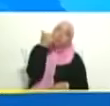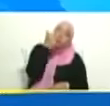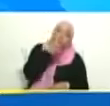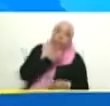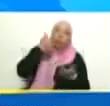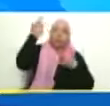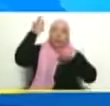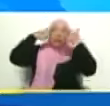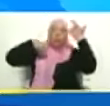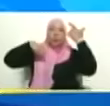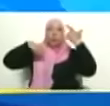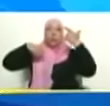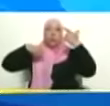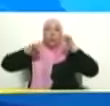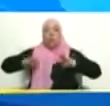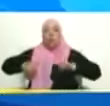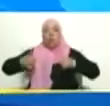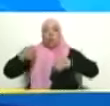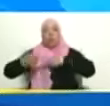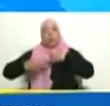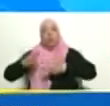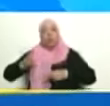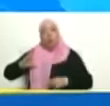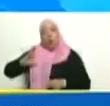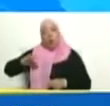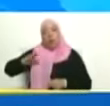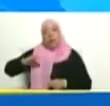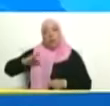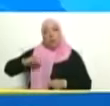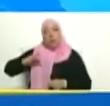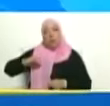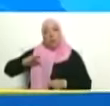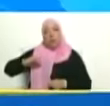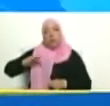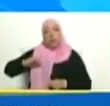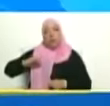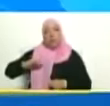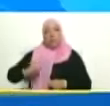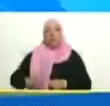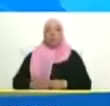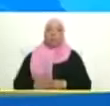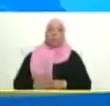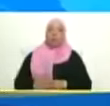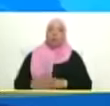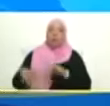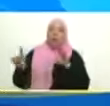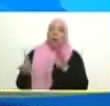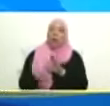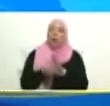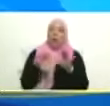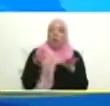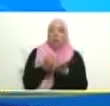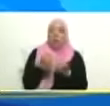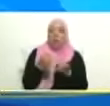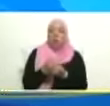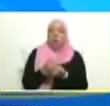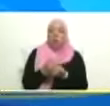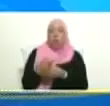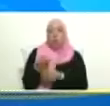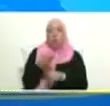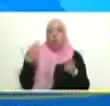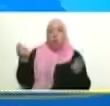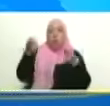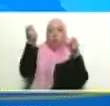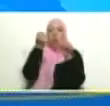Chávez refundó el Cuerpo de Investigaciones Científicas, tomando el legado de la gloriosa